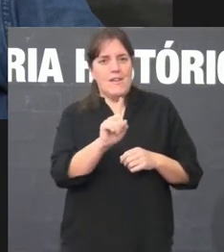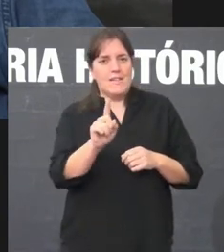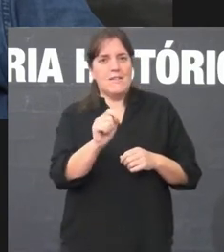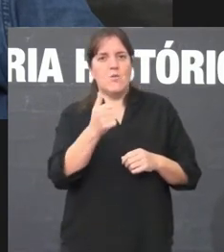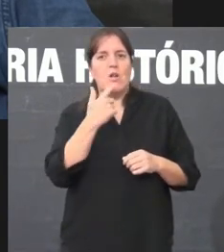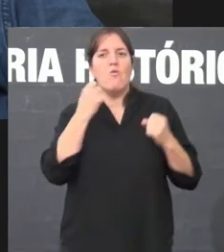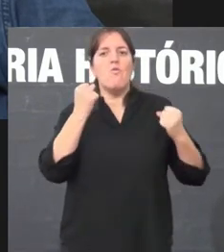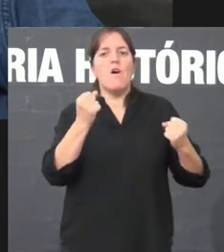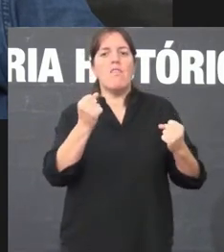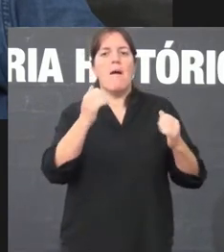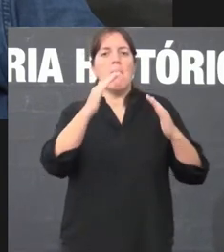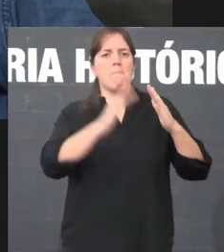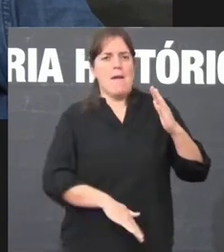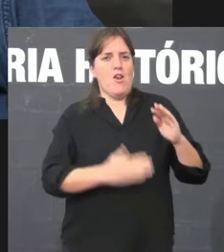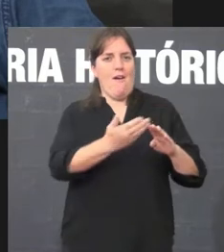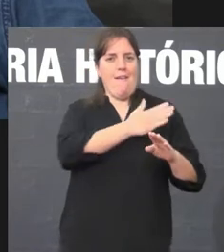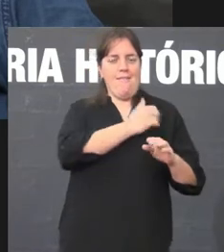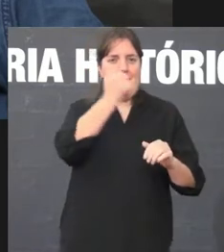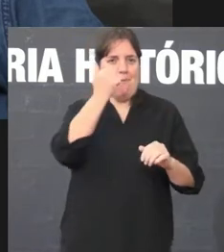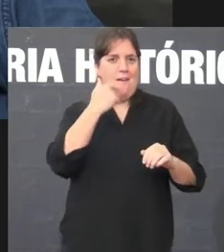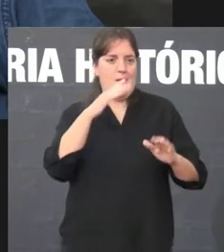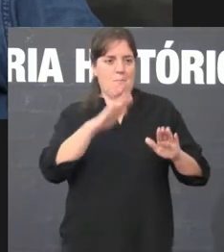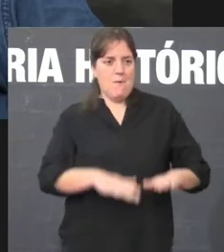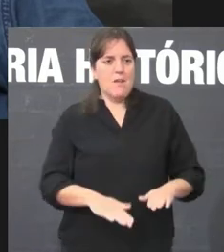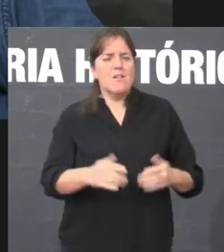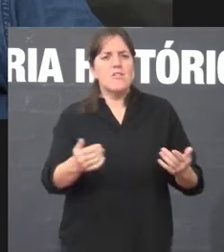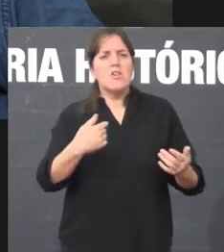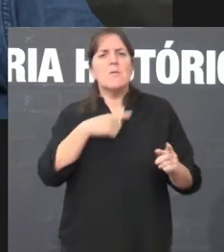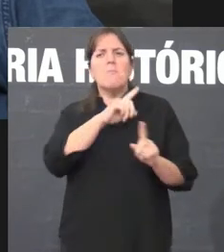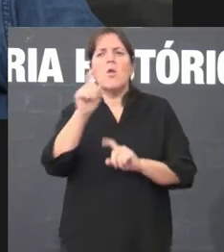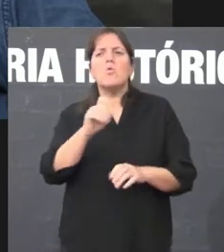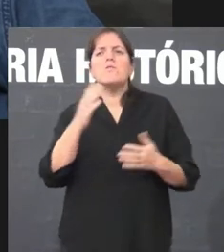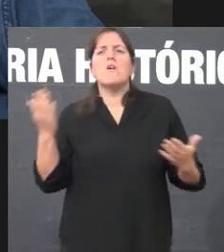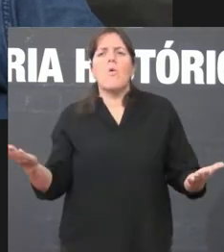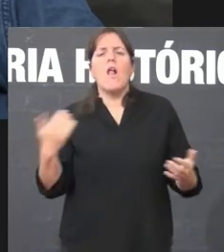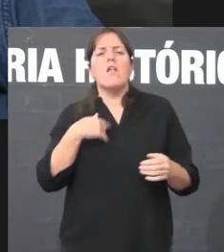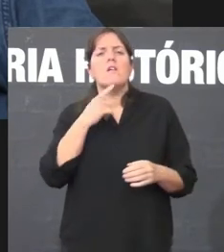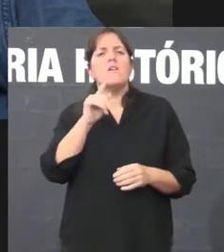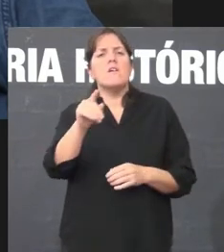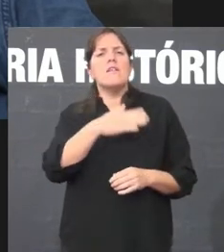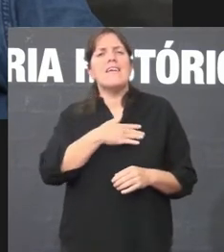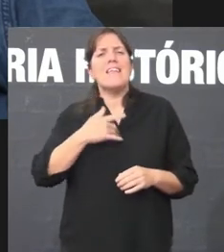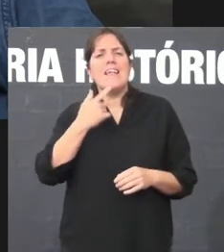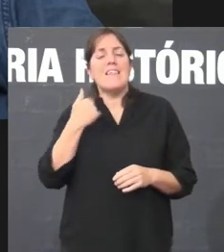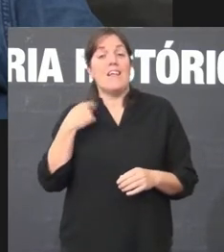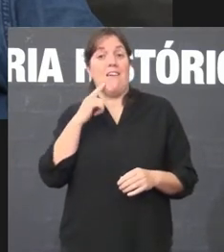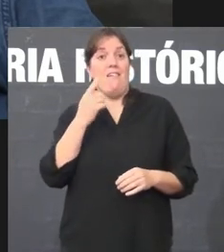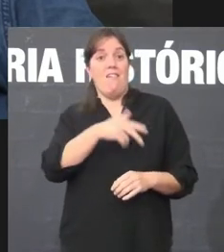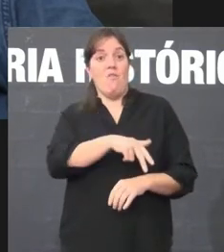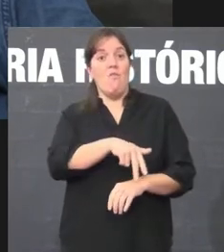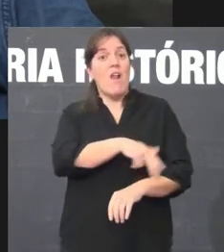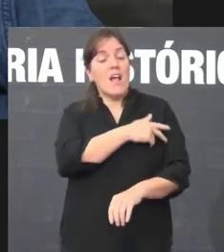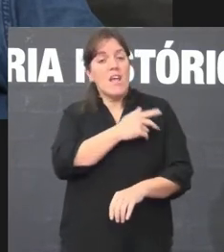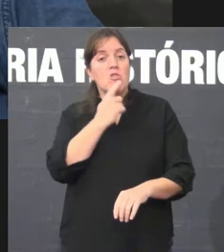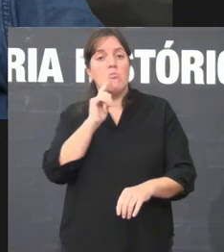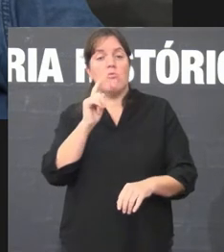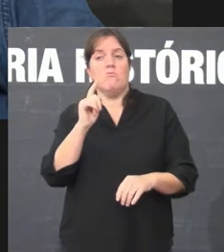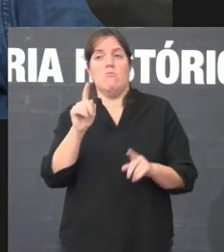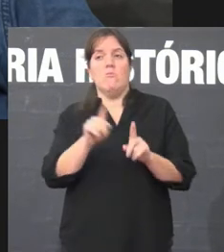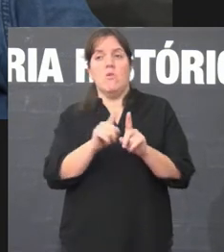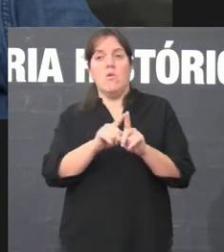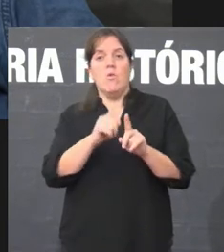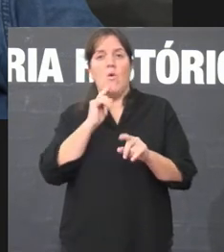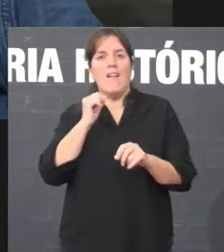pregunta es la siguiente. ¿Eso quiere decir que lo que no consiguió el franquismo, es decir, anular a